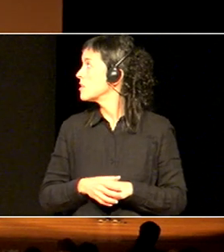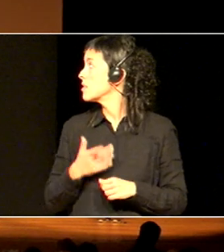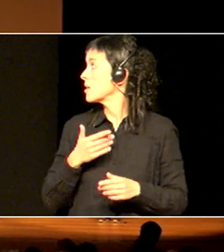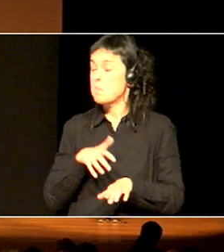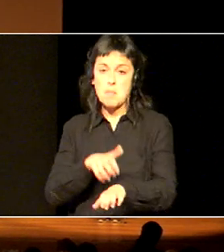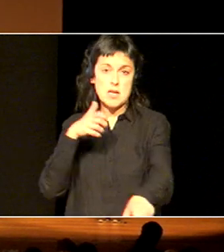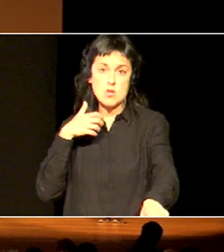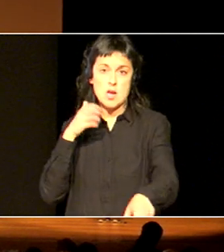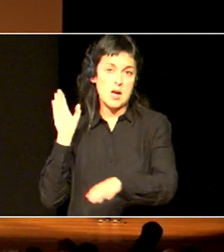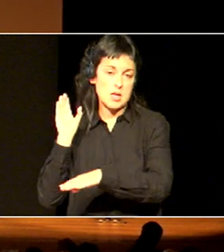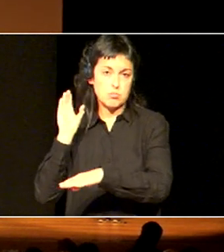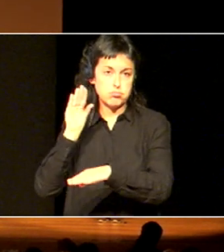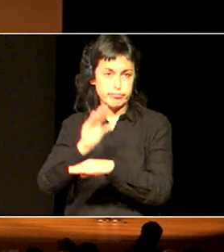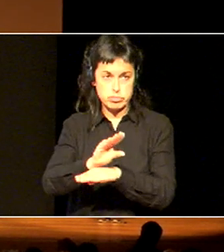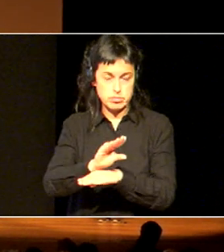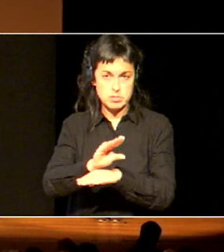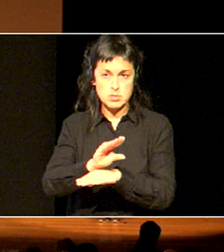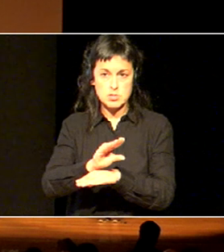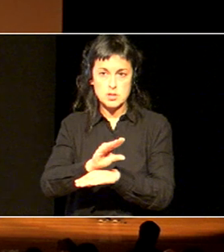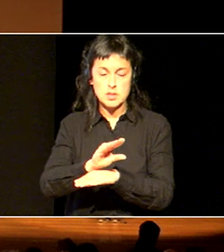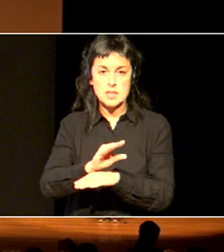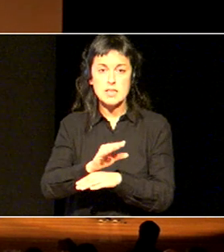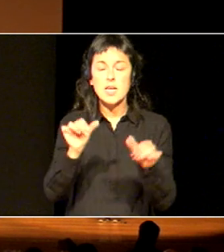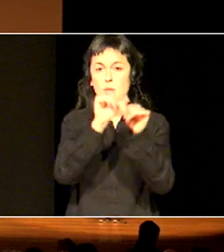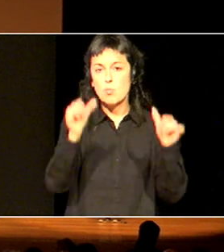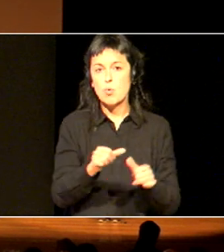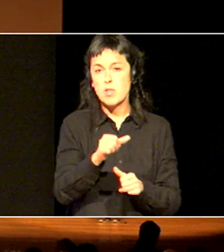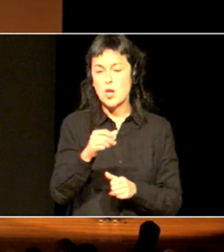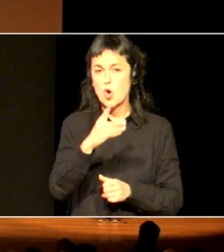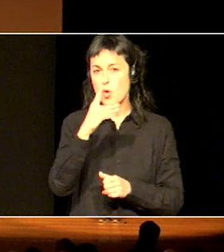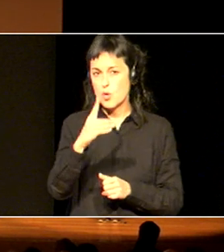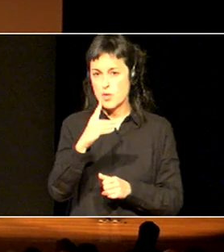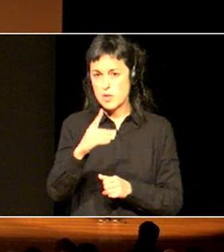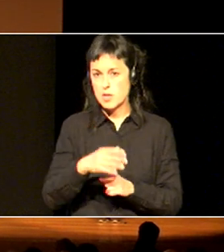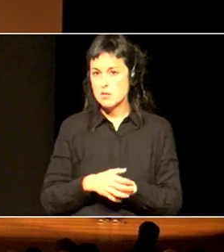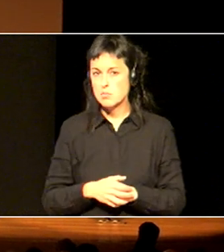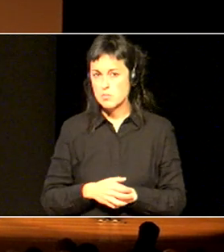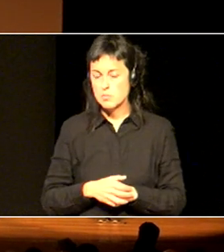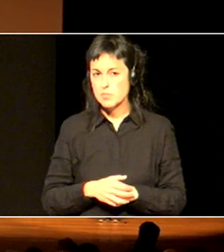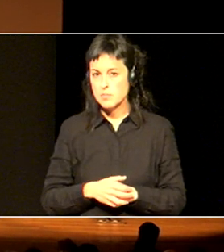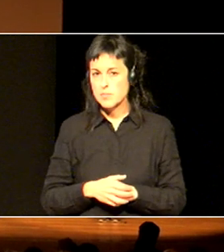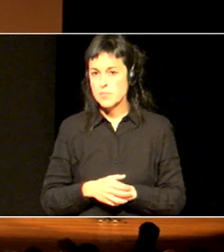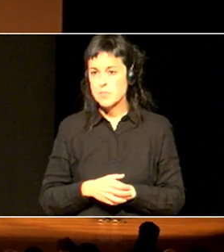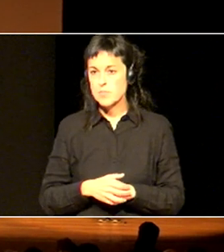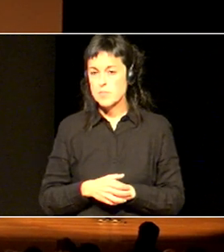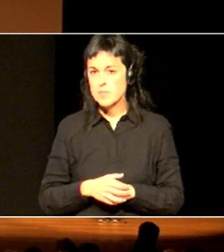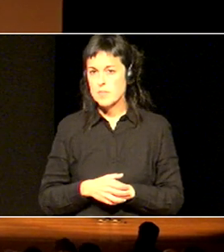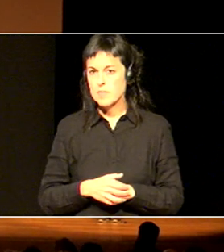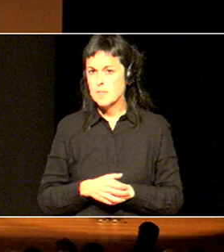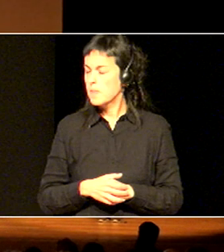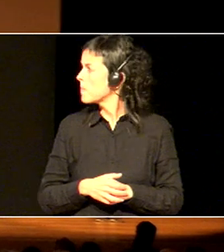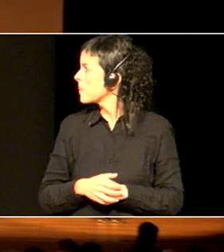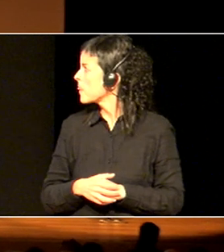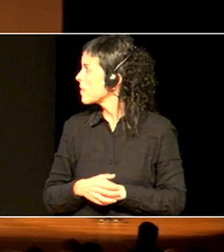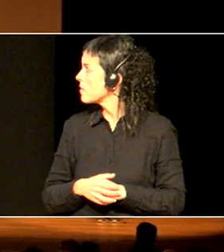dira, behire duko ikastetzea eta 11 programan sartundakoa. Orduan, 11